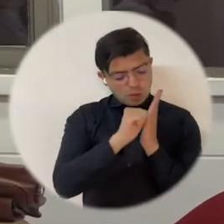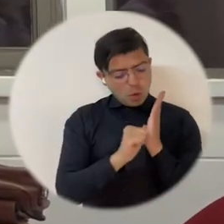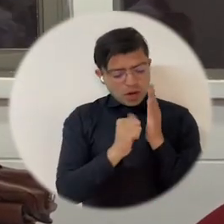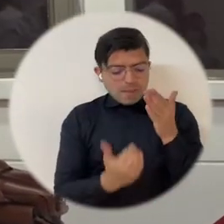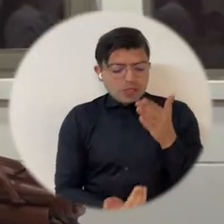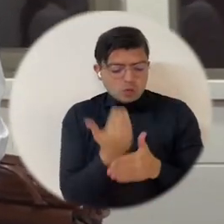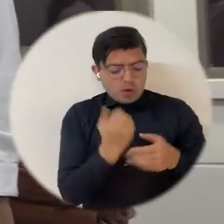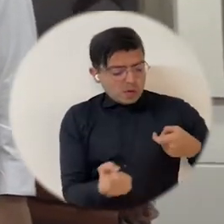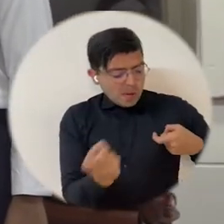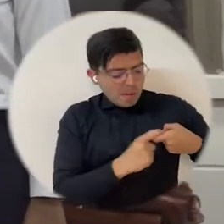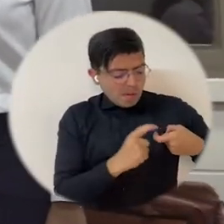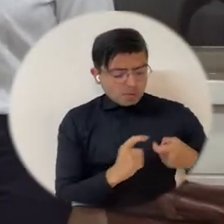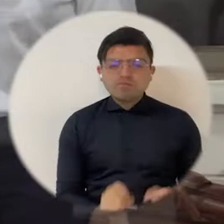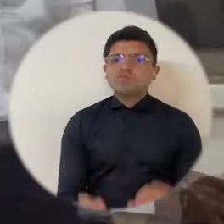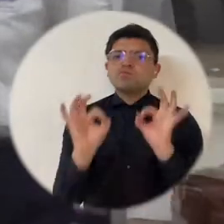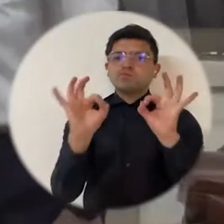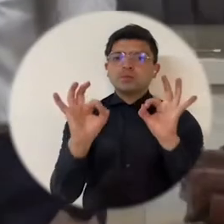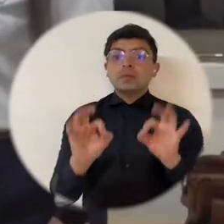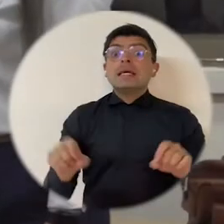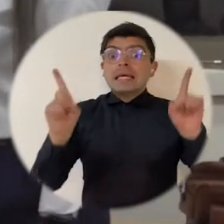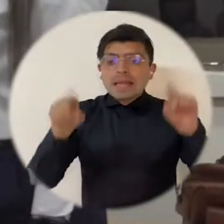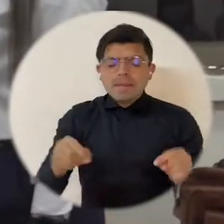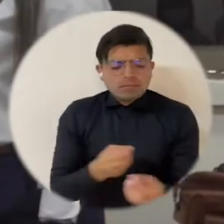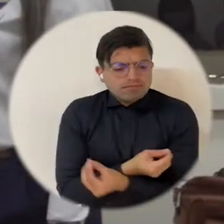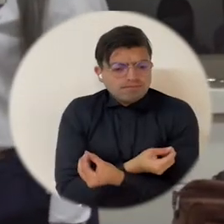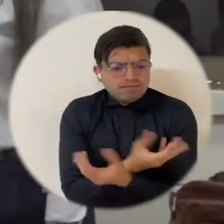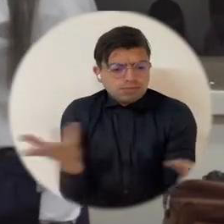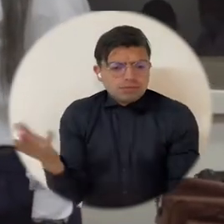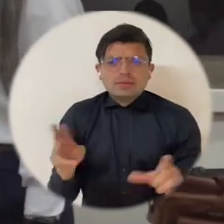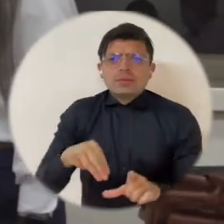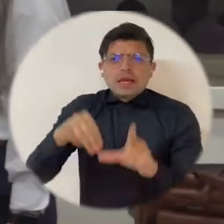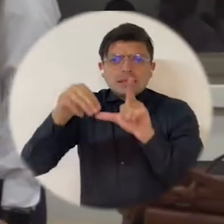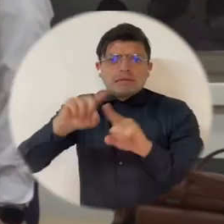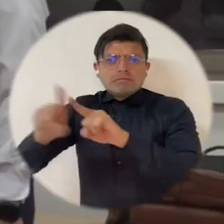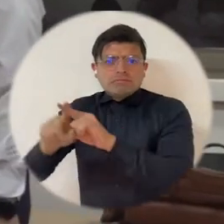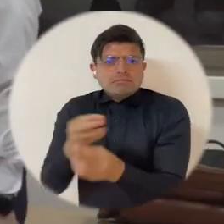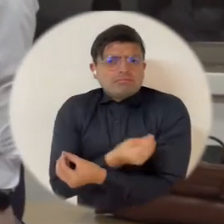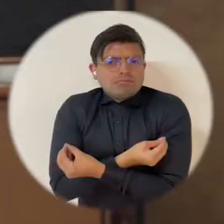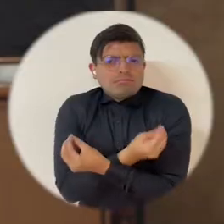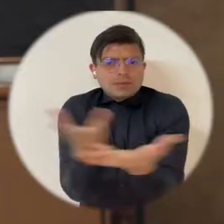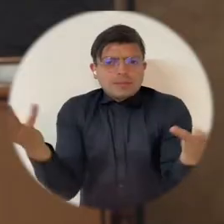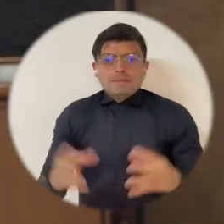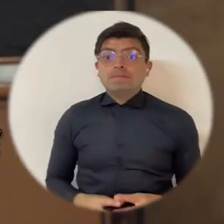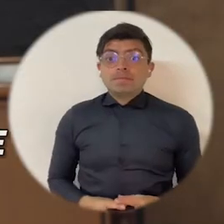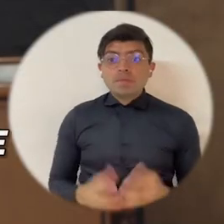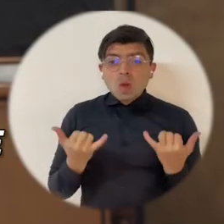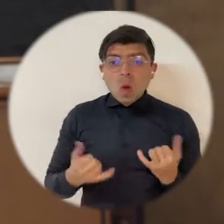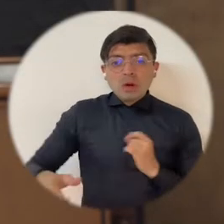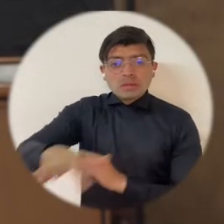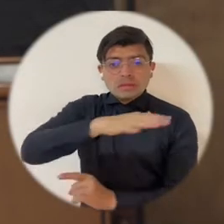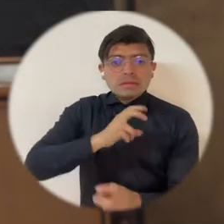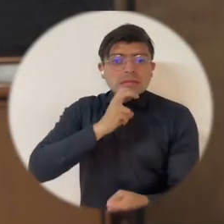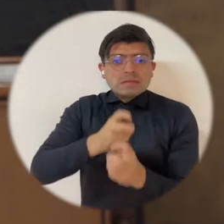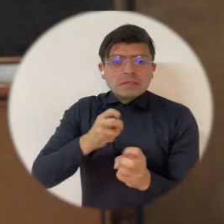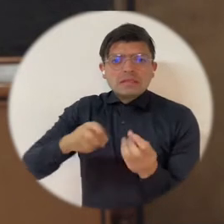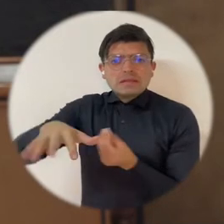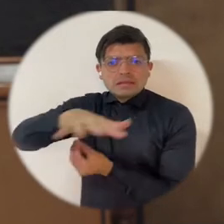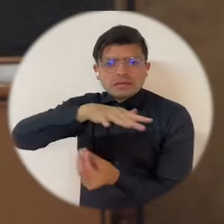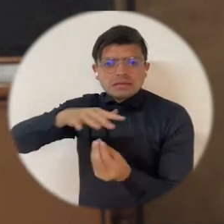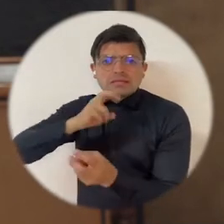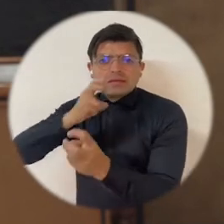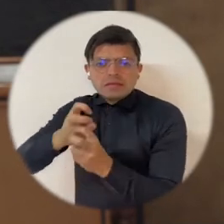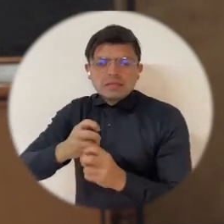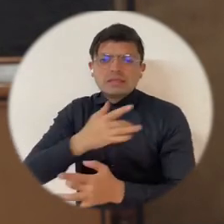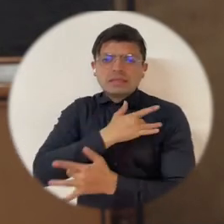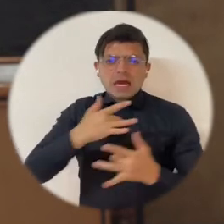10 programas nuevos con registros calificados y una variada oferta de posgrados. En medio de circunstancias tan adversas como las